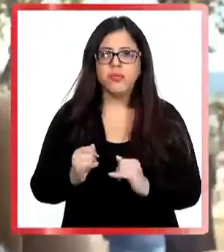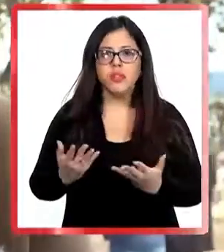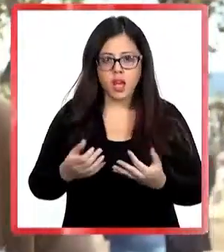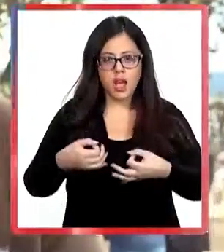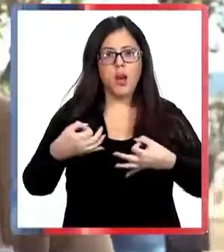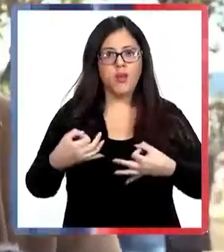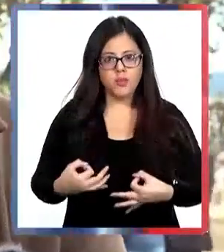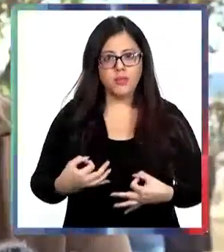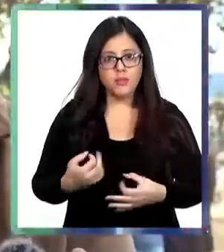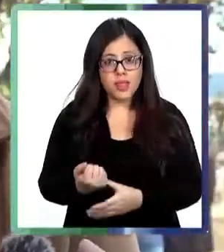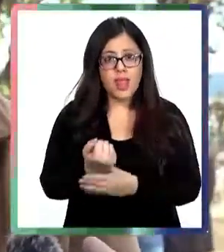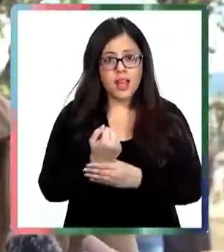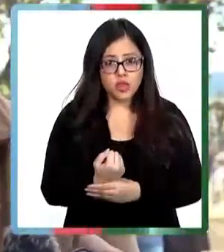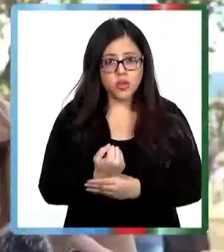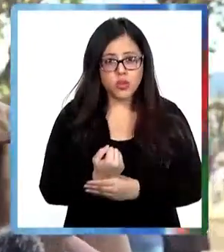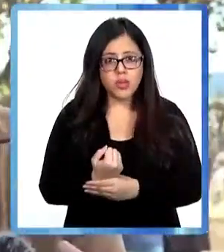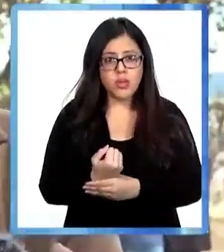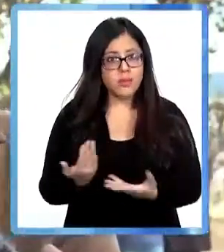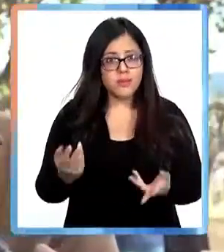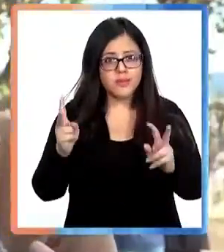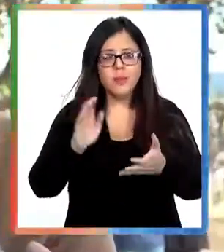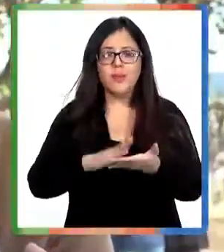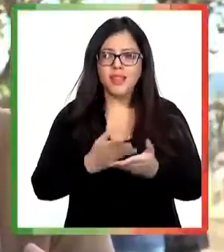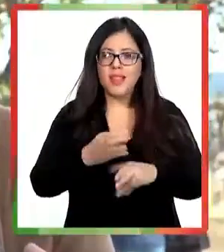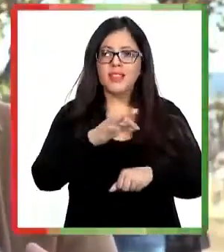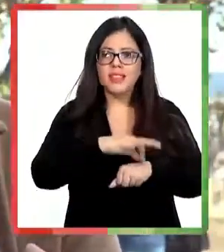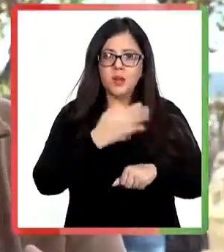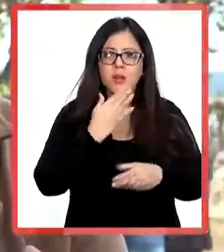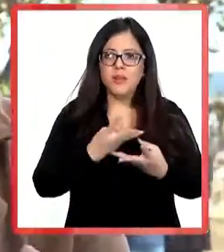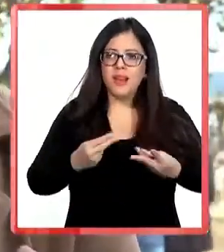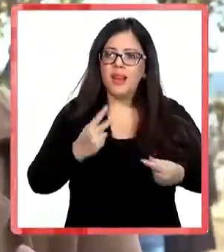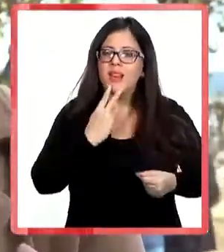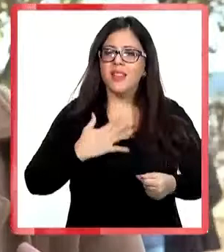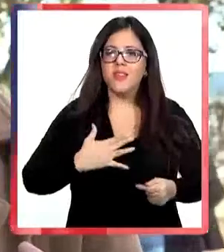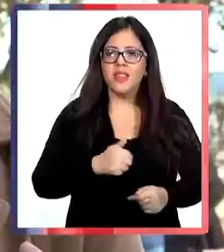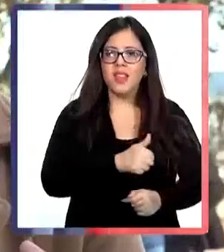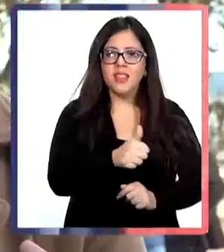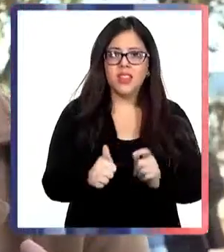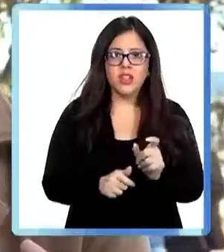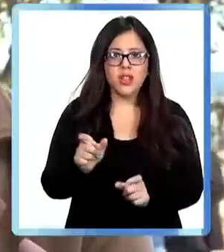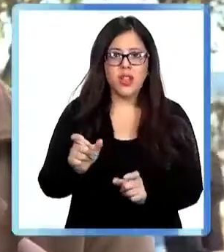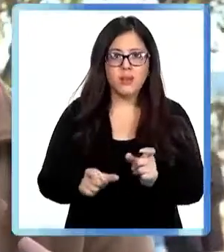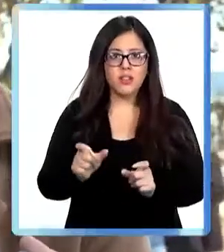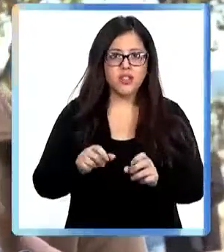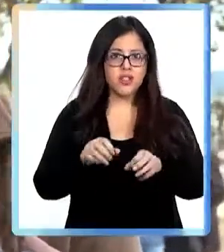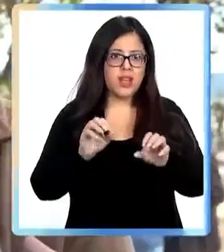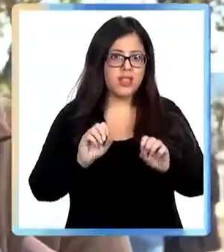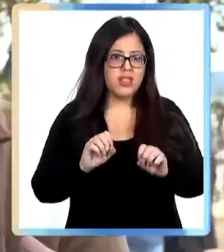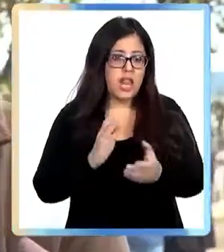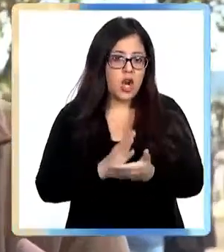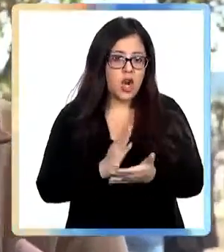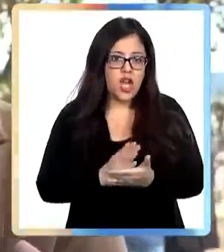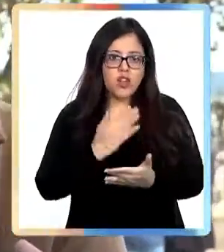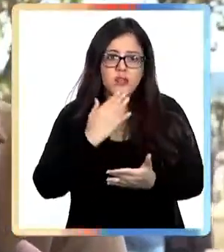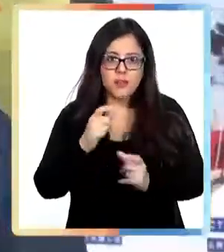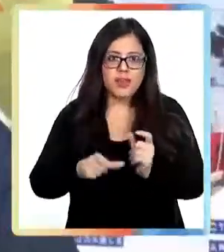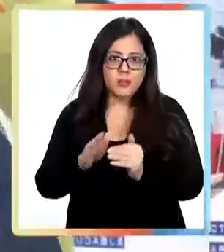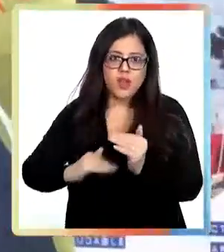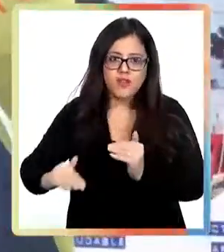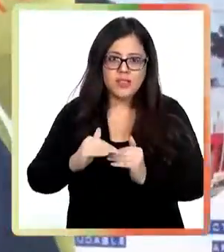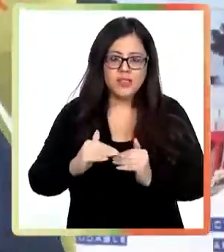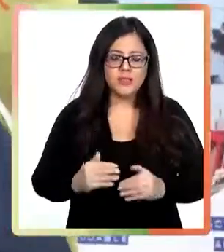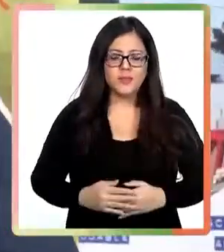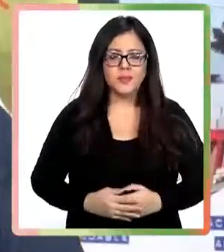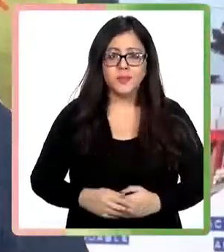útiles en función de la salud y calidad de vida de toda la comunidad educativa en general y de los vecinos.